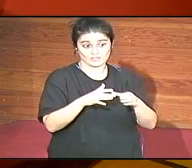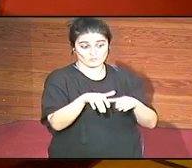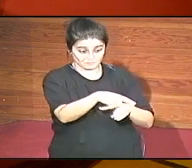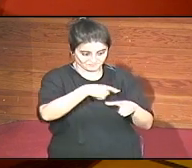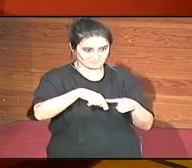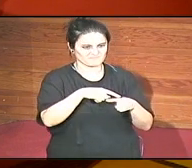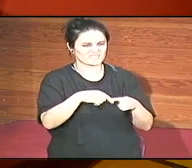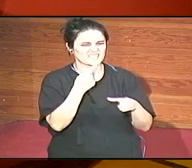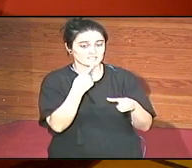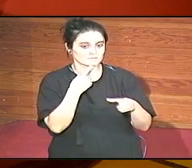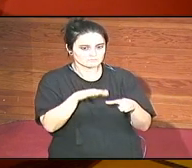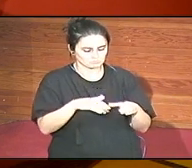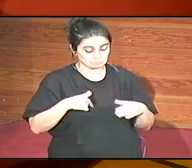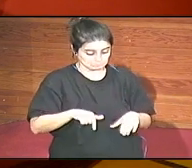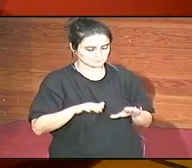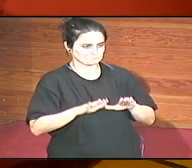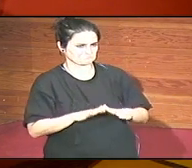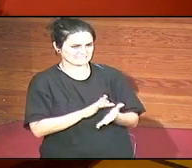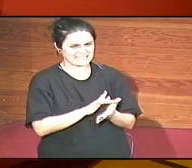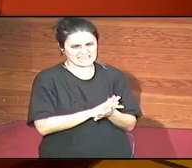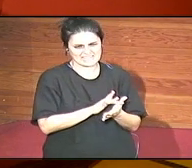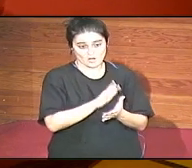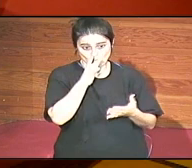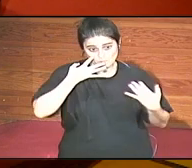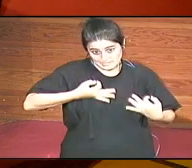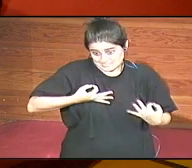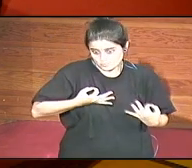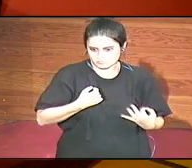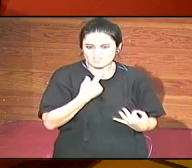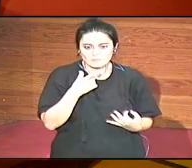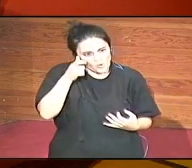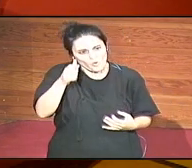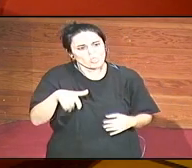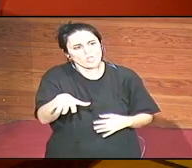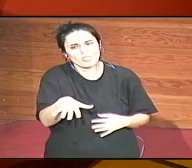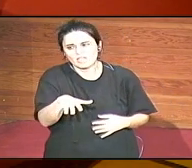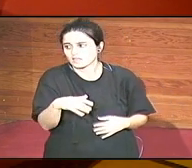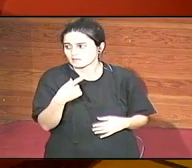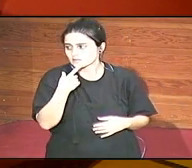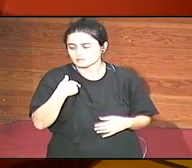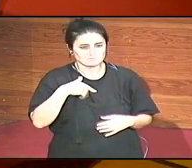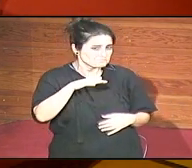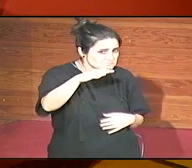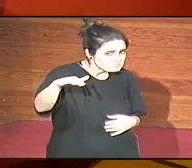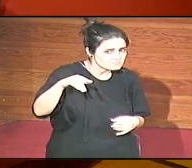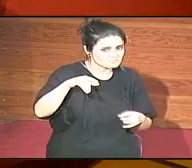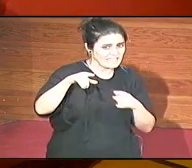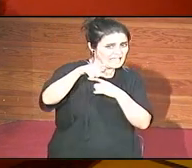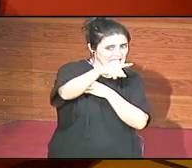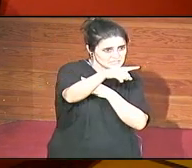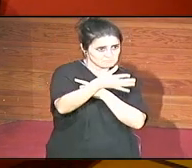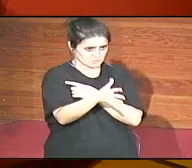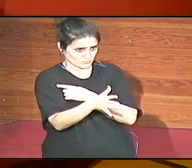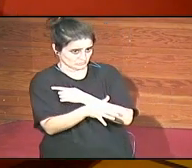tranquilos porque ayer aseguró y les decía pero dónde está vuestra aldea y me señalaron el horizonte y me dijeron allí más o menos